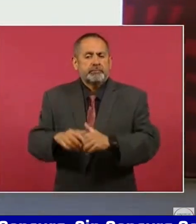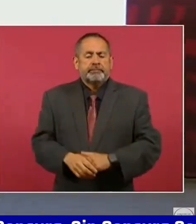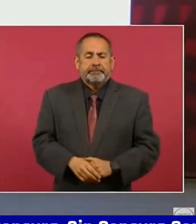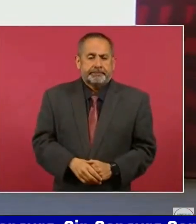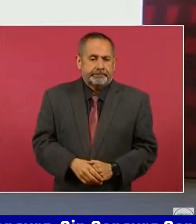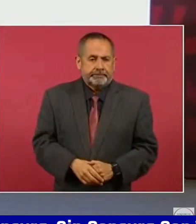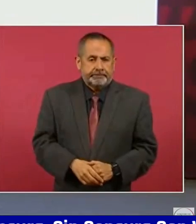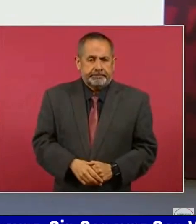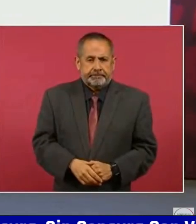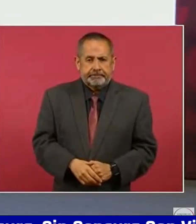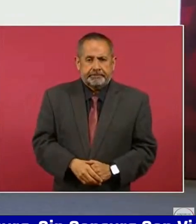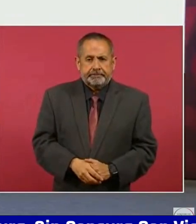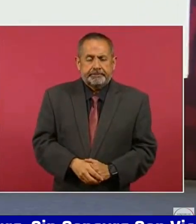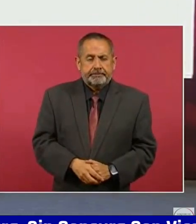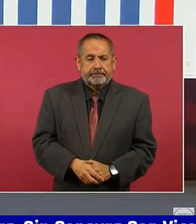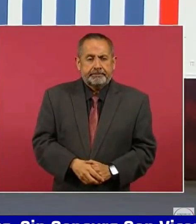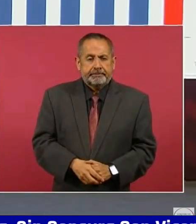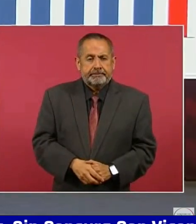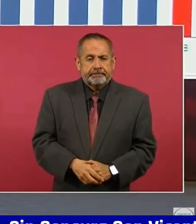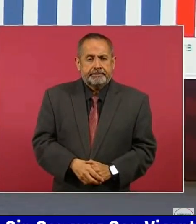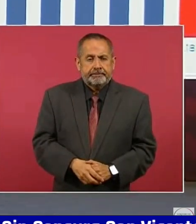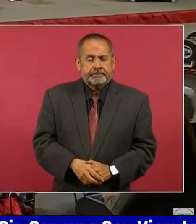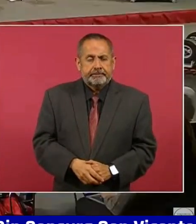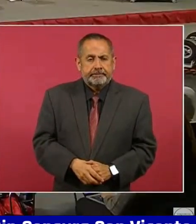sigue, por favor.